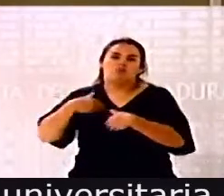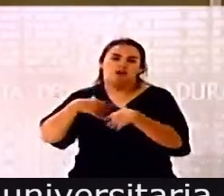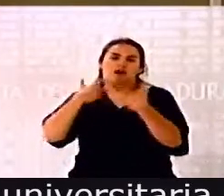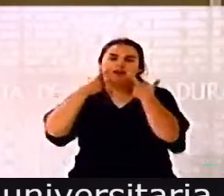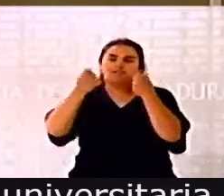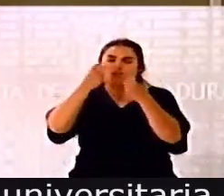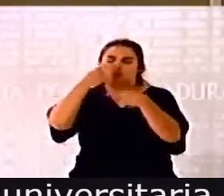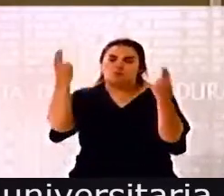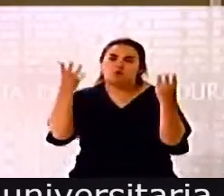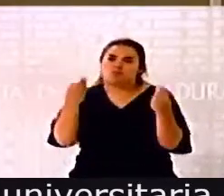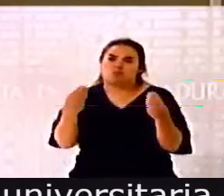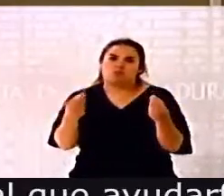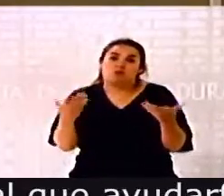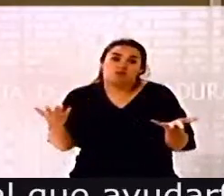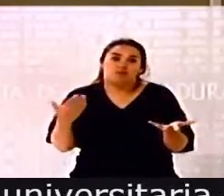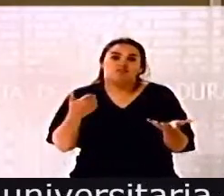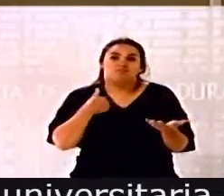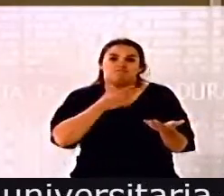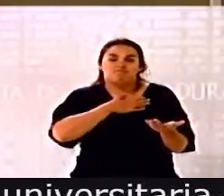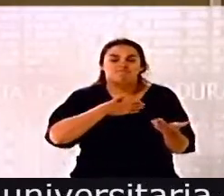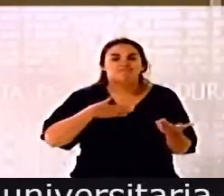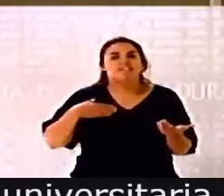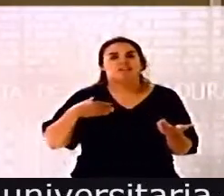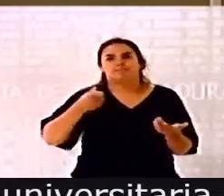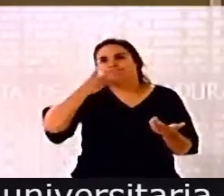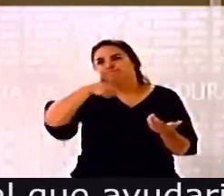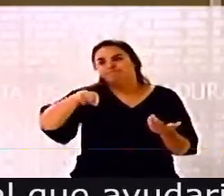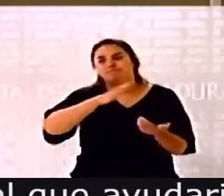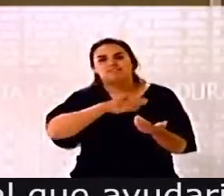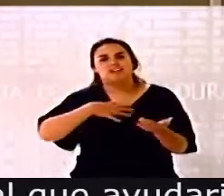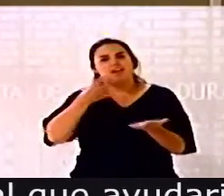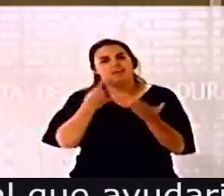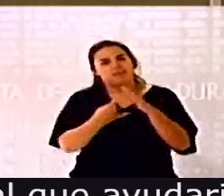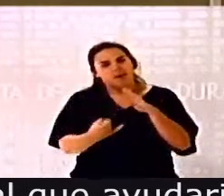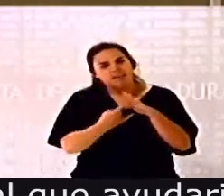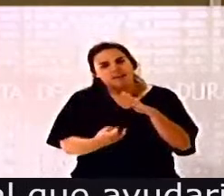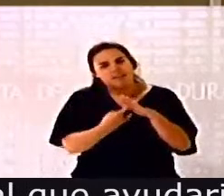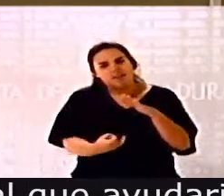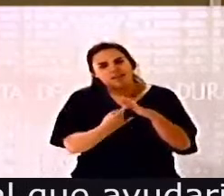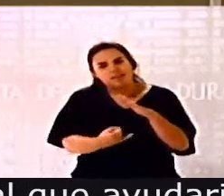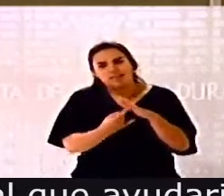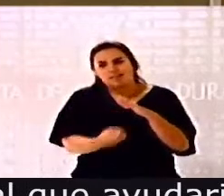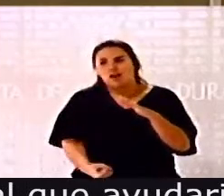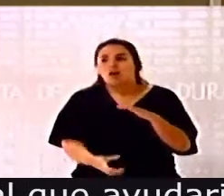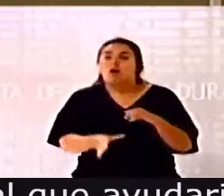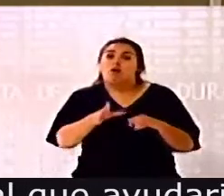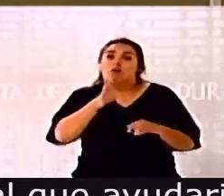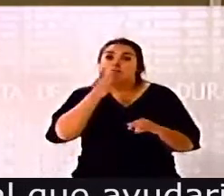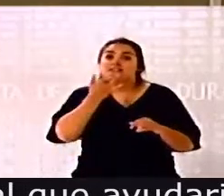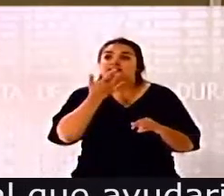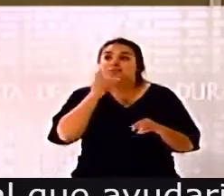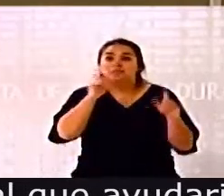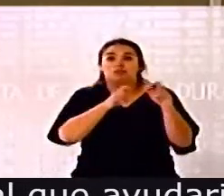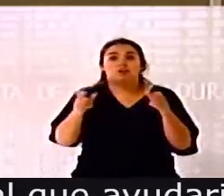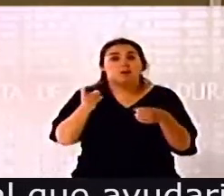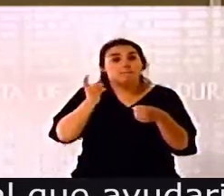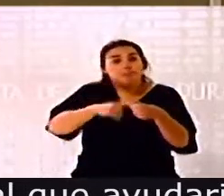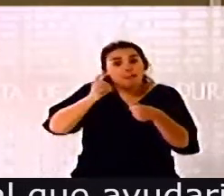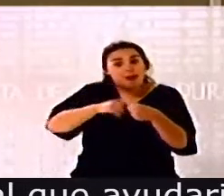tanto, mi invitación a descargar la app Radar COVID, porque mientras más se utilice,